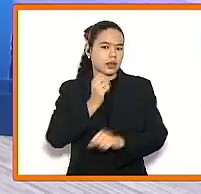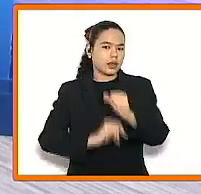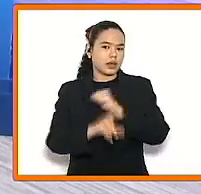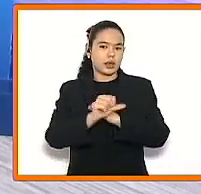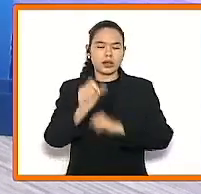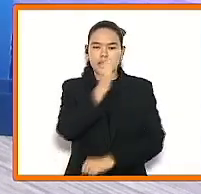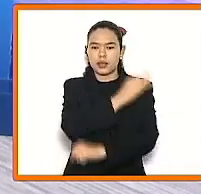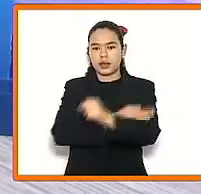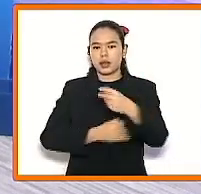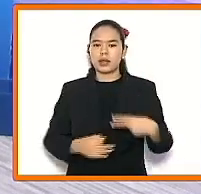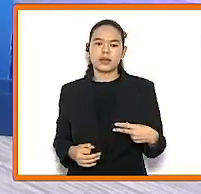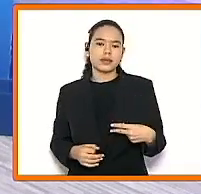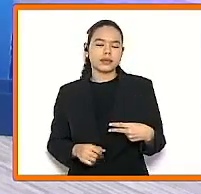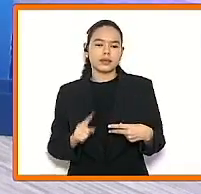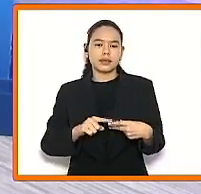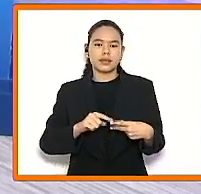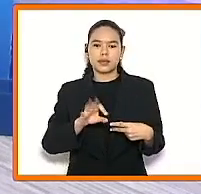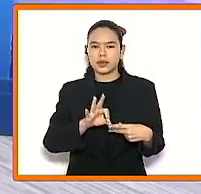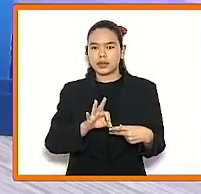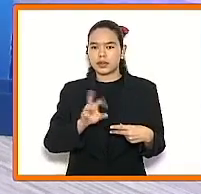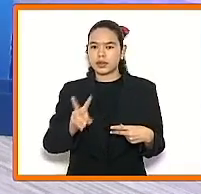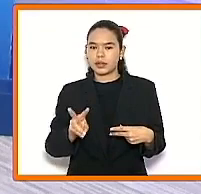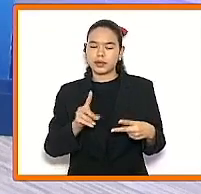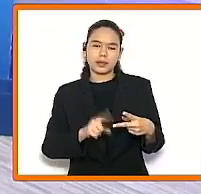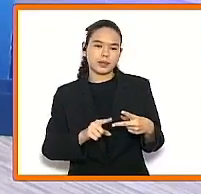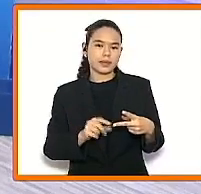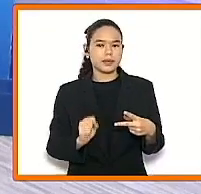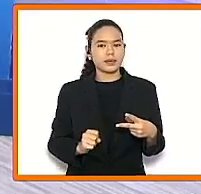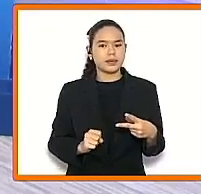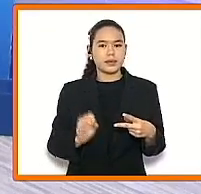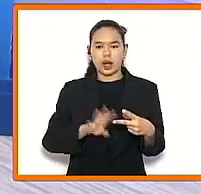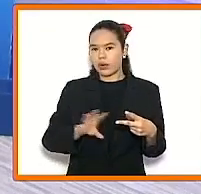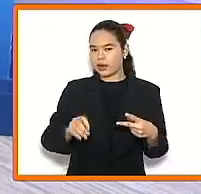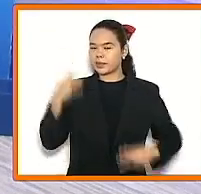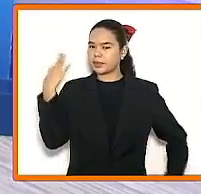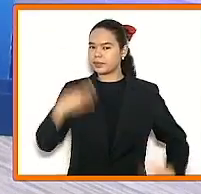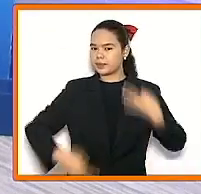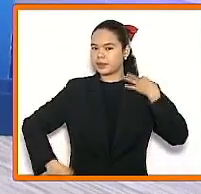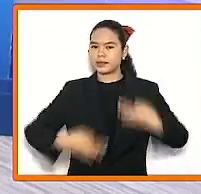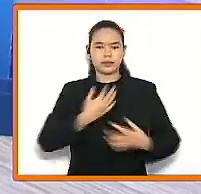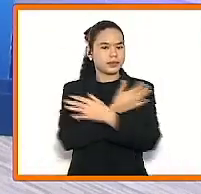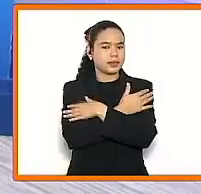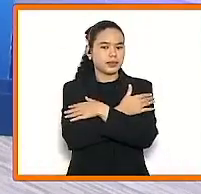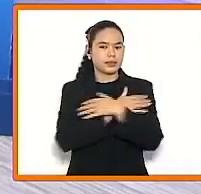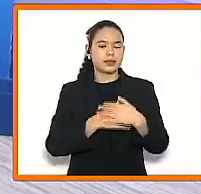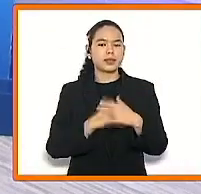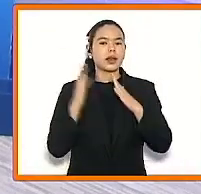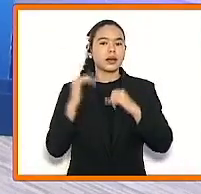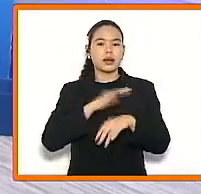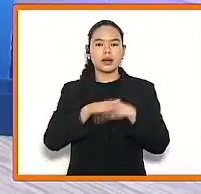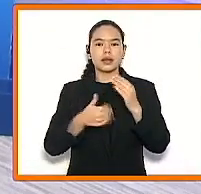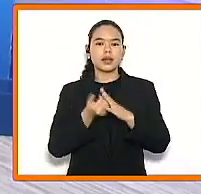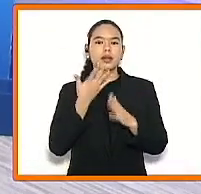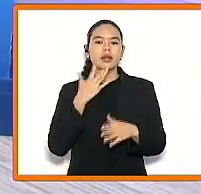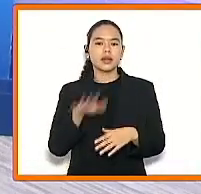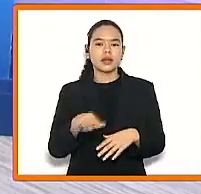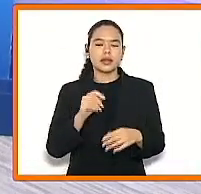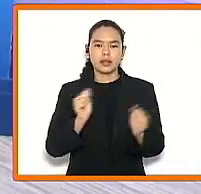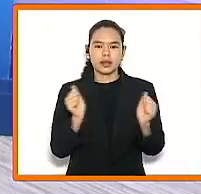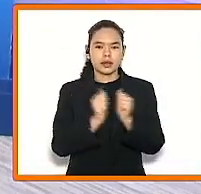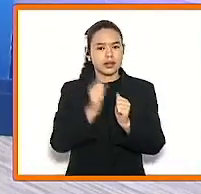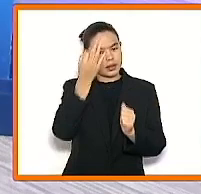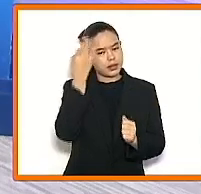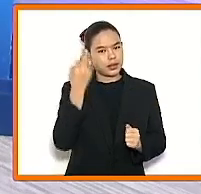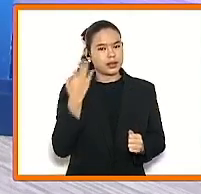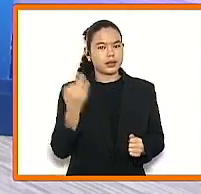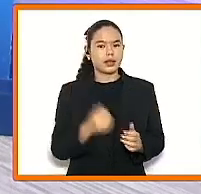agradable tarde son posición 1, 92, posición 2, 40. Muchas felicidades. Esperamos haberte dado muchísima suerte en compañía